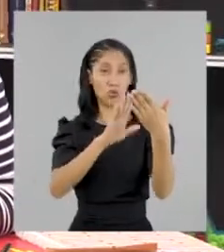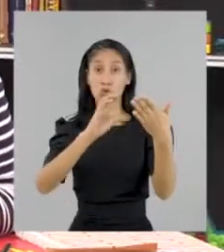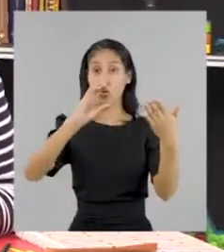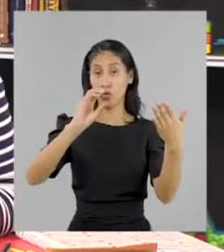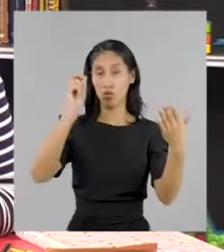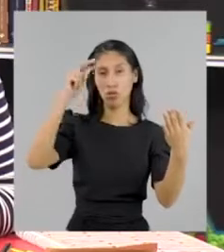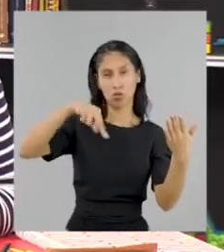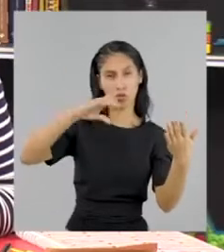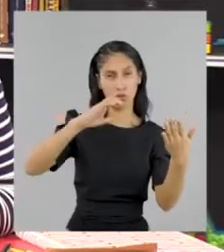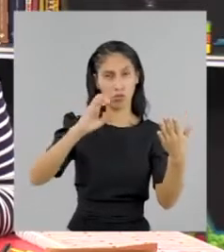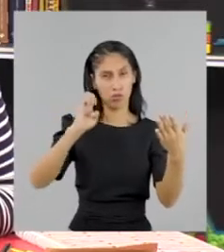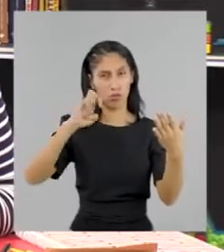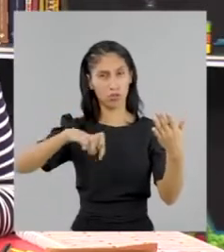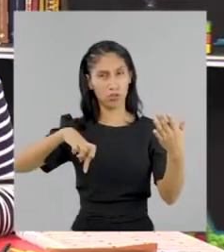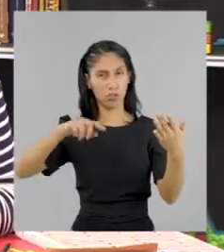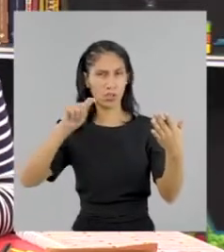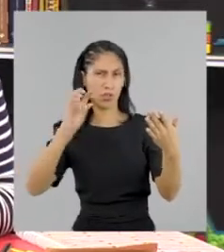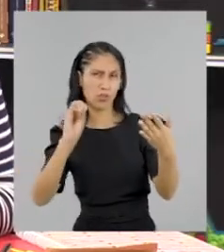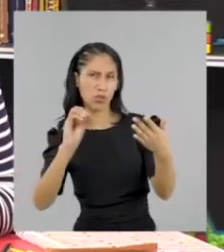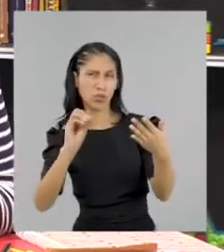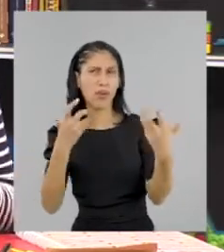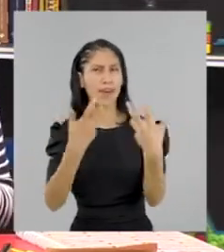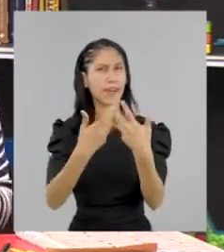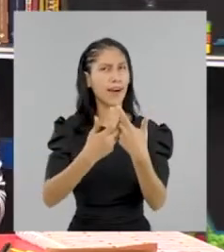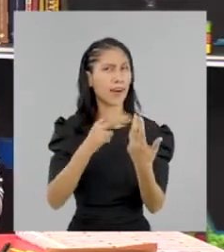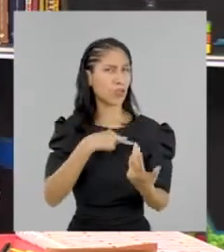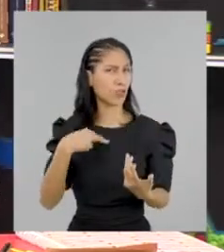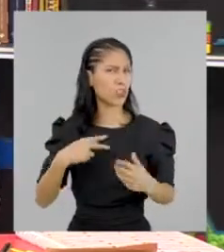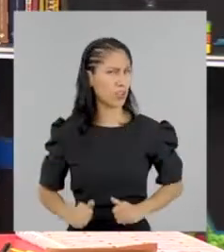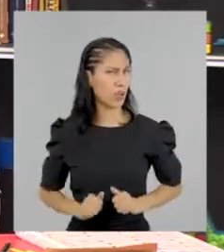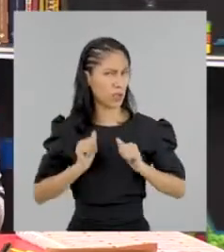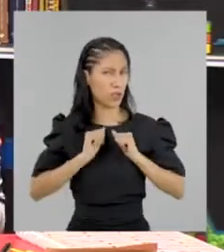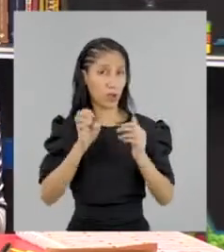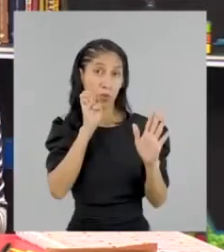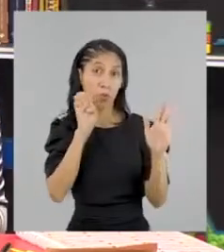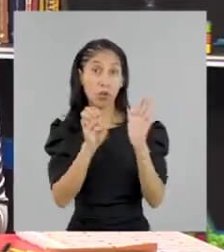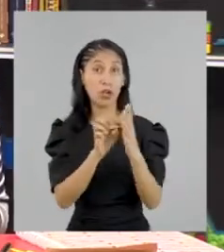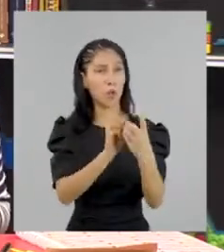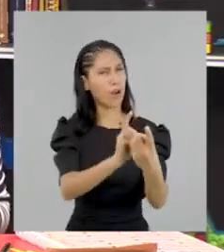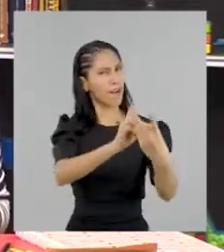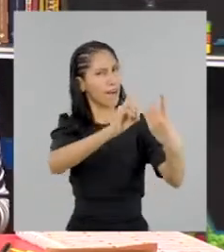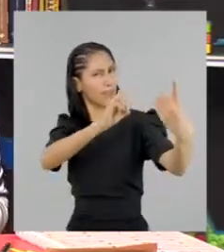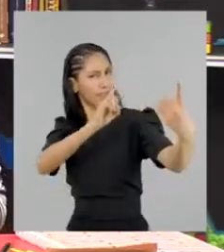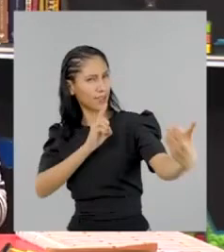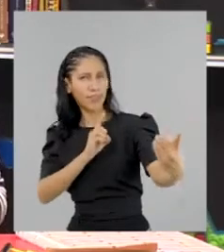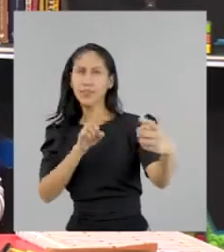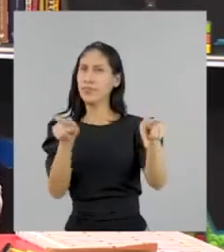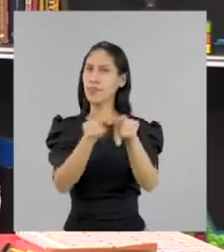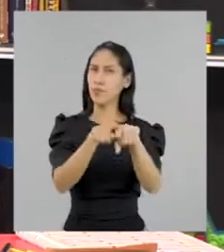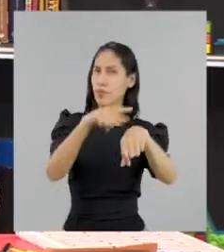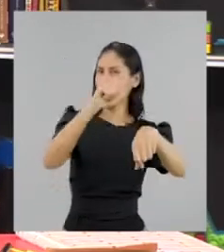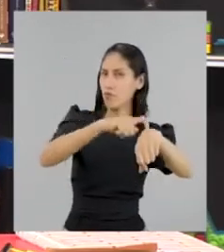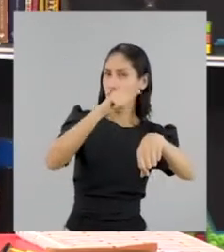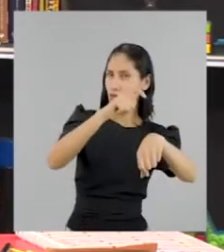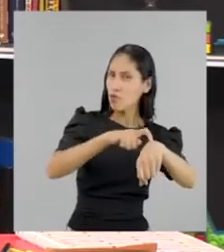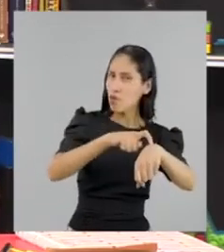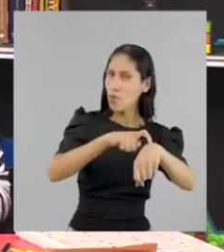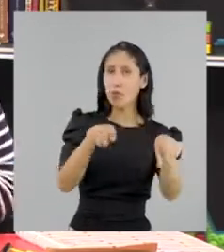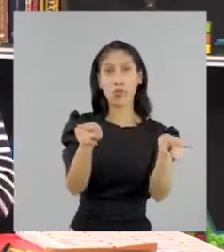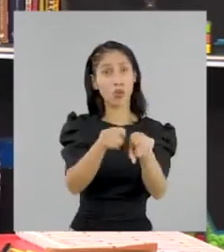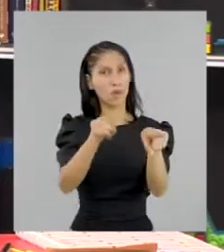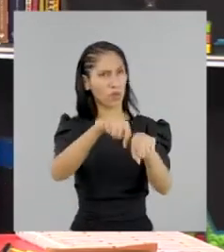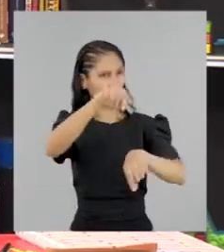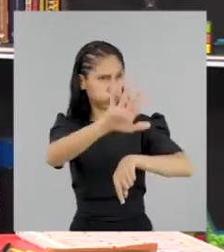función tiene que ver con muchos aspectos de nuestra vida, como por ejemplo en deducciones de distancias, tiempos y